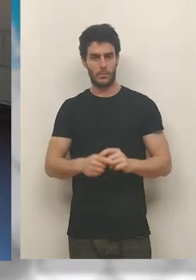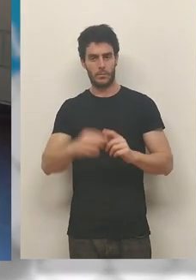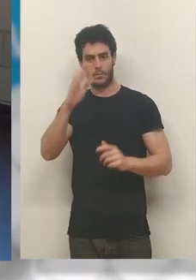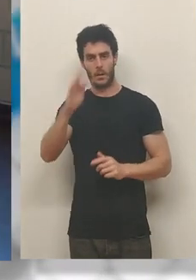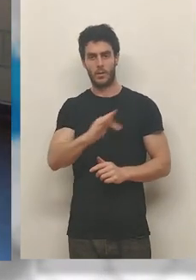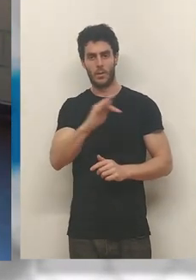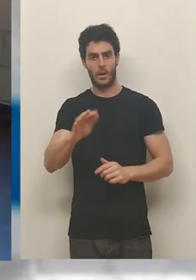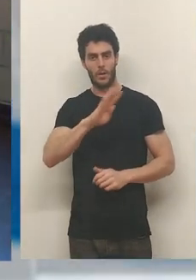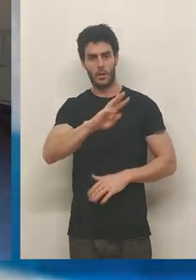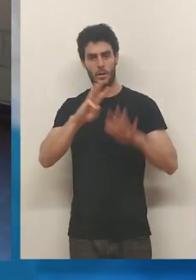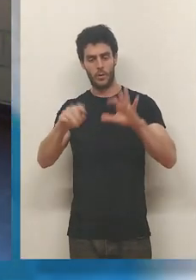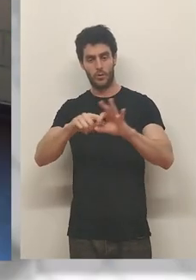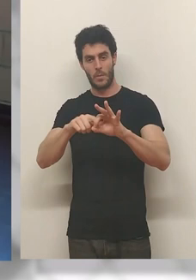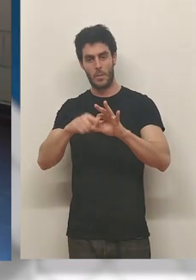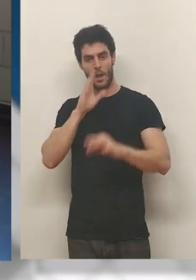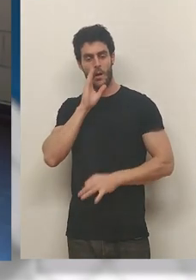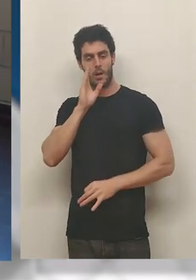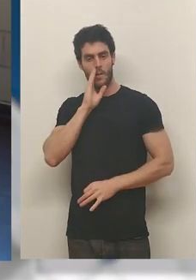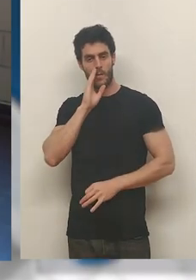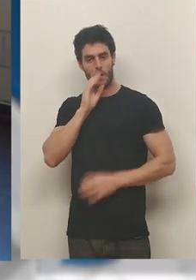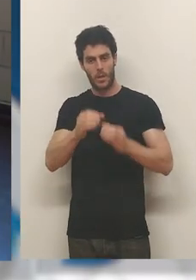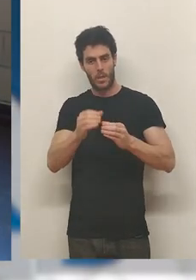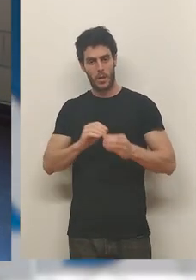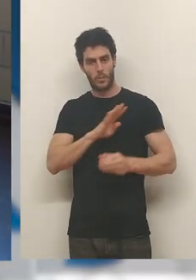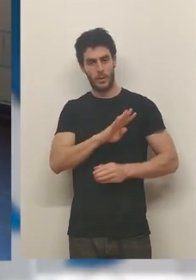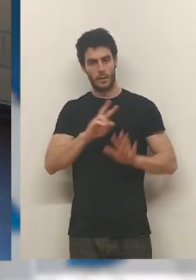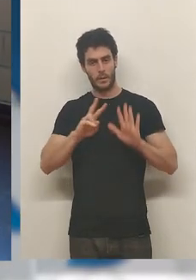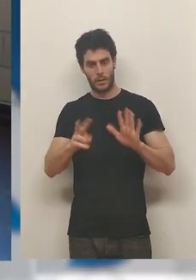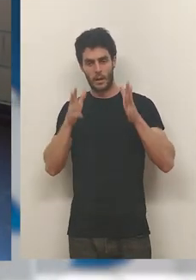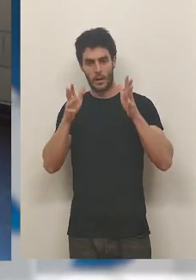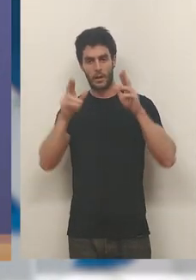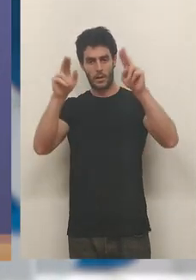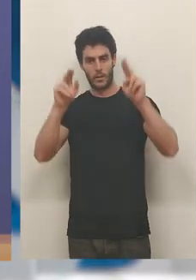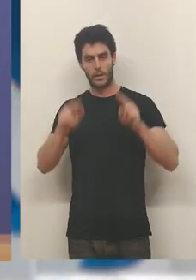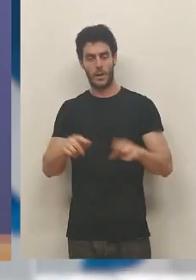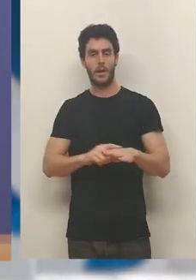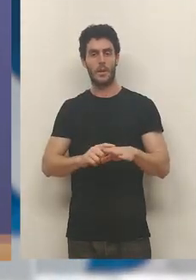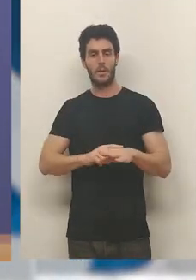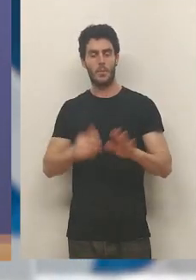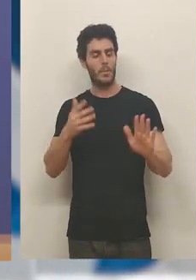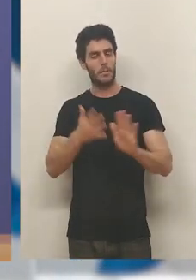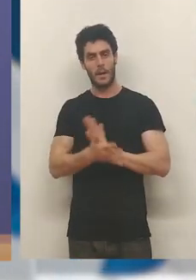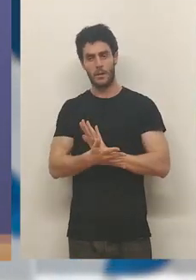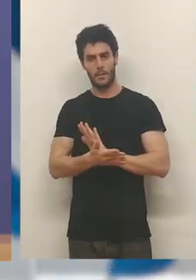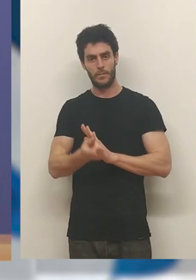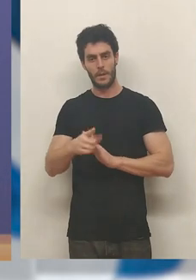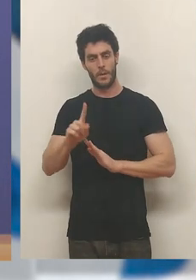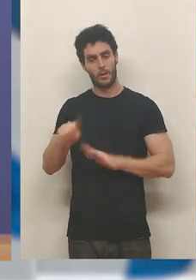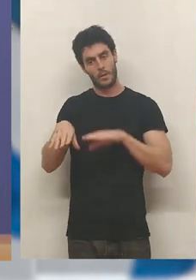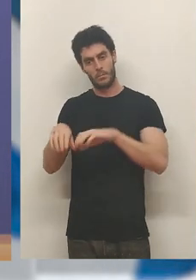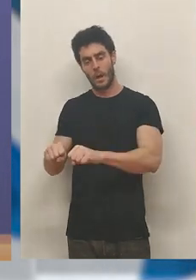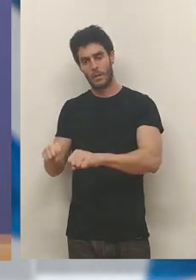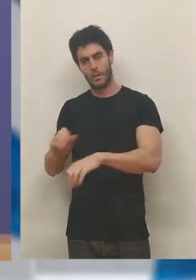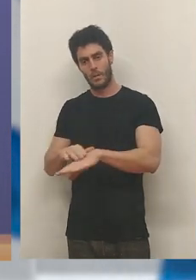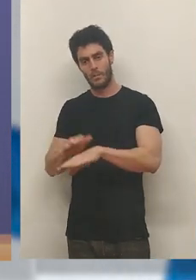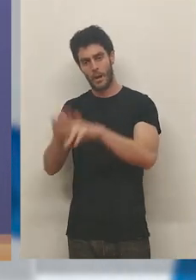afines. Del total de estas 48 plazas de las que les hablaba, 47 serán de atención residencial de carácter permanente